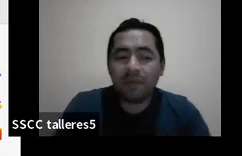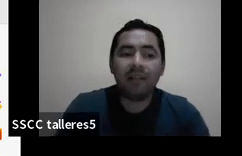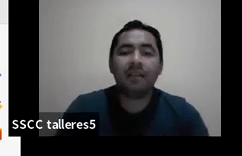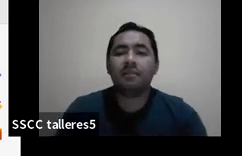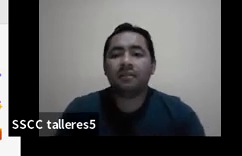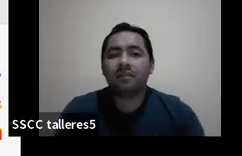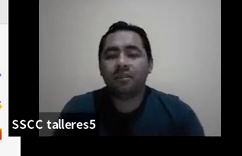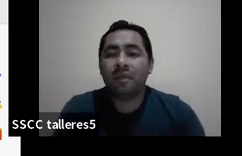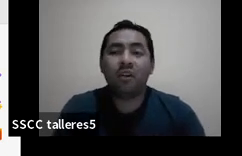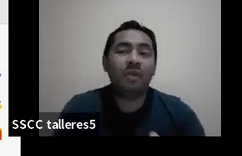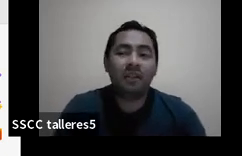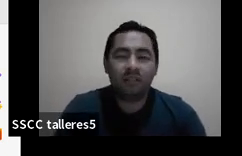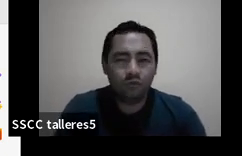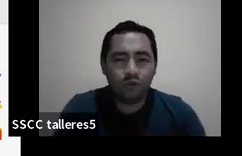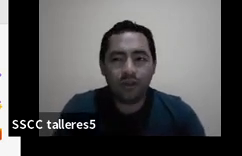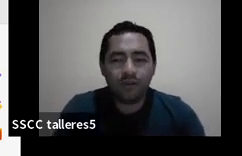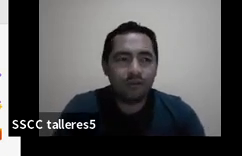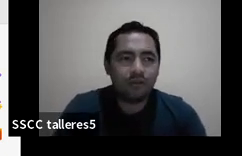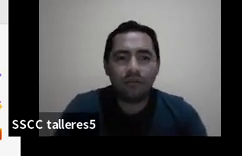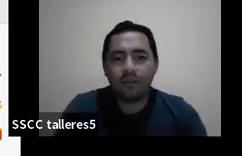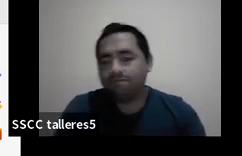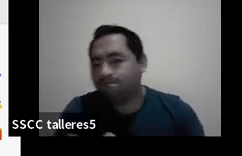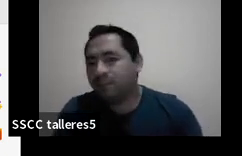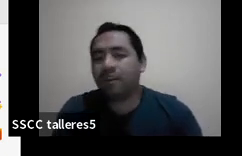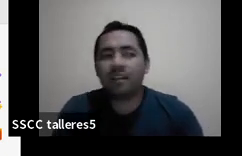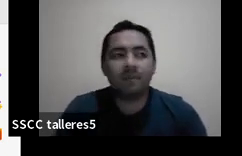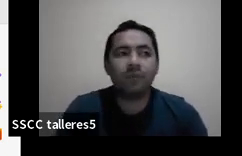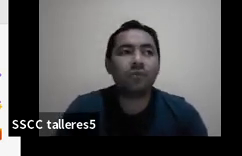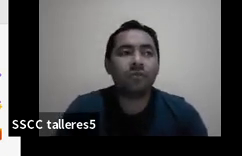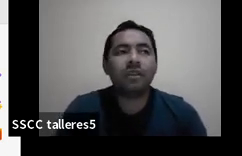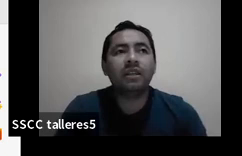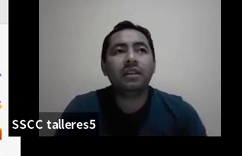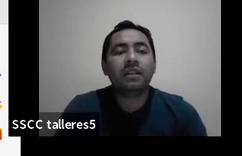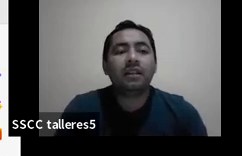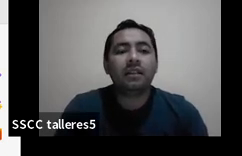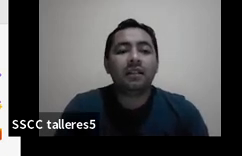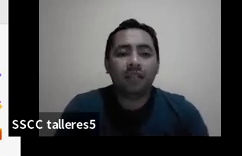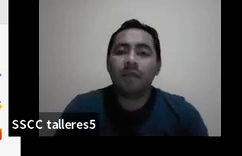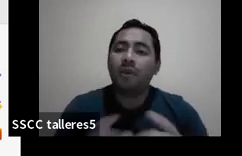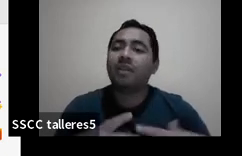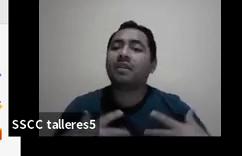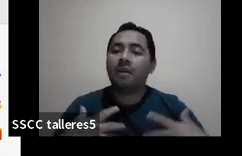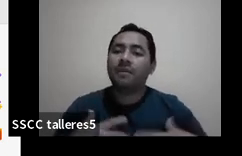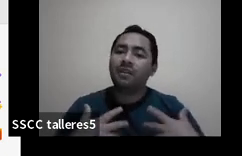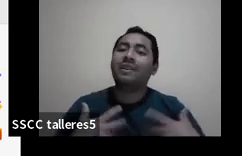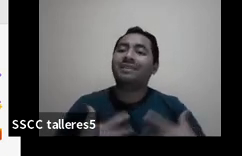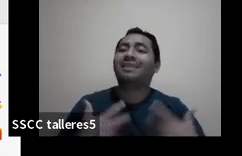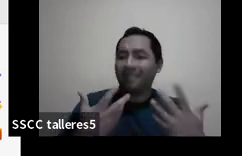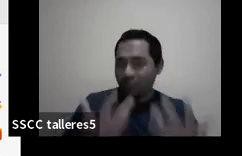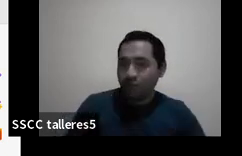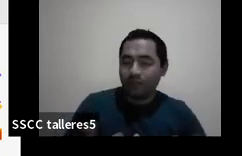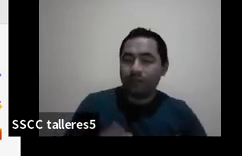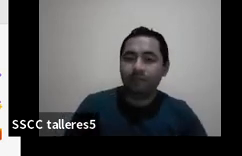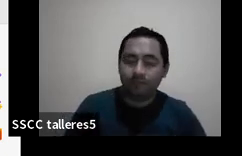audición a temprana edad? Entonces, para los padres es un choque, ¿no? Es como que, ¿y ahora qué hacemos, no? Y ahí puede haber